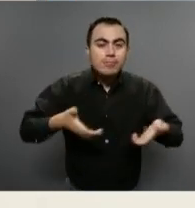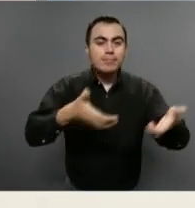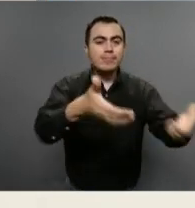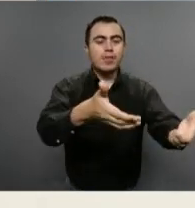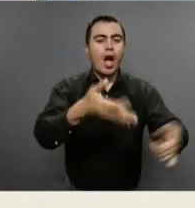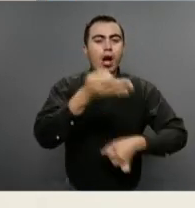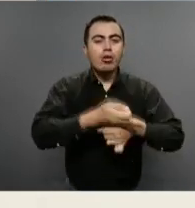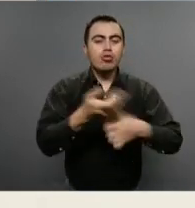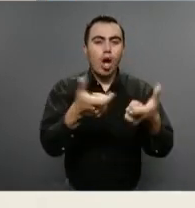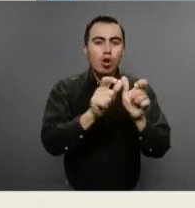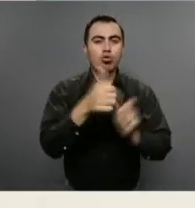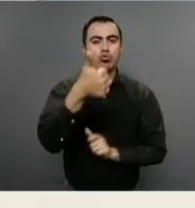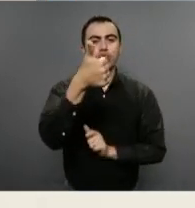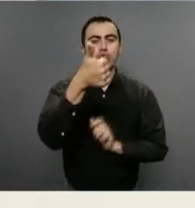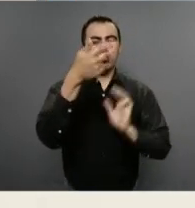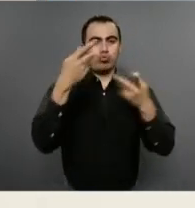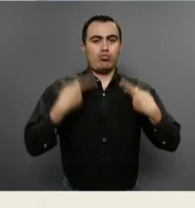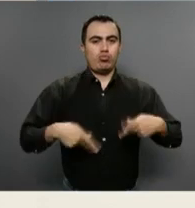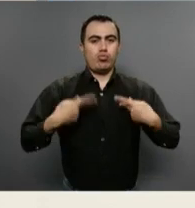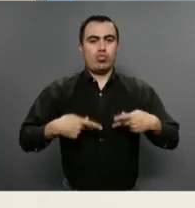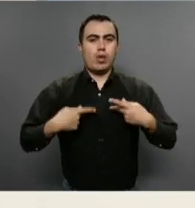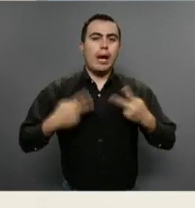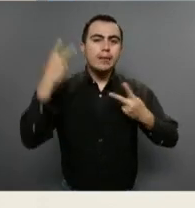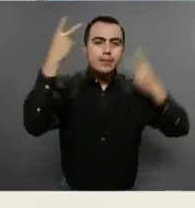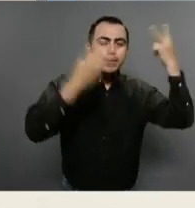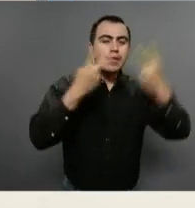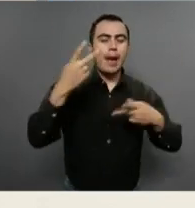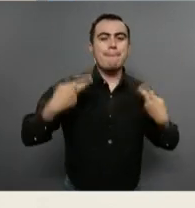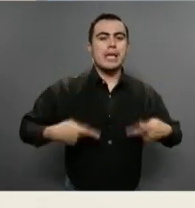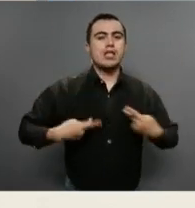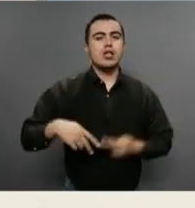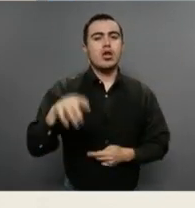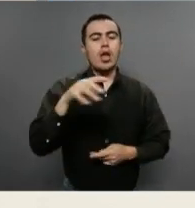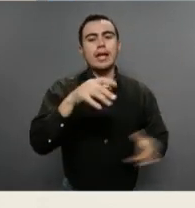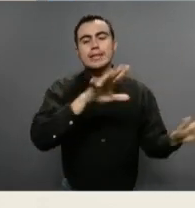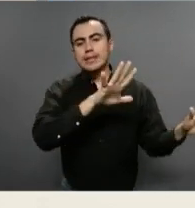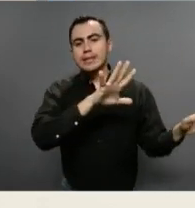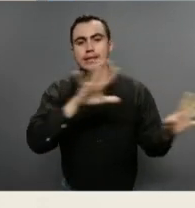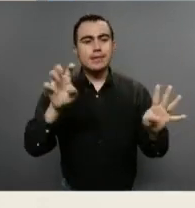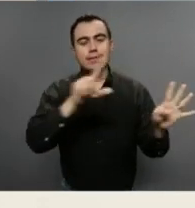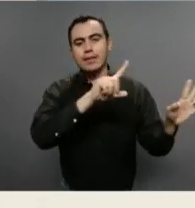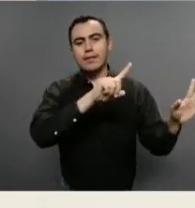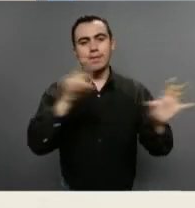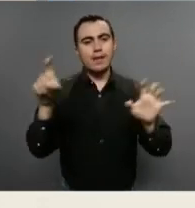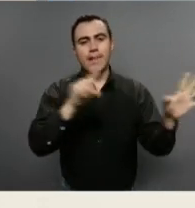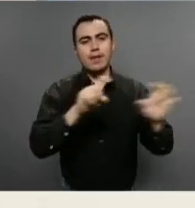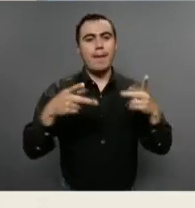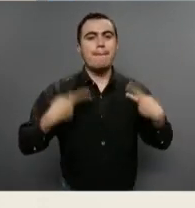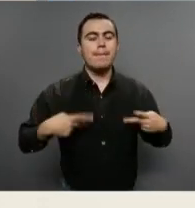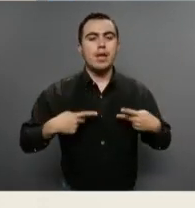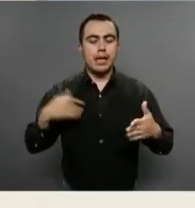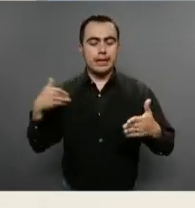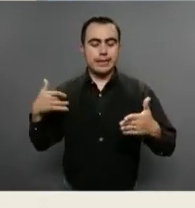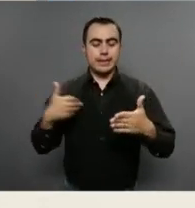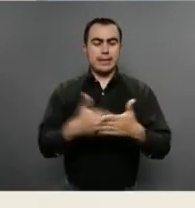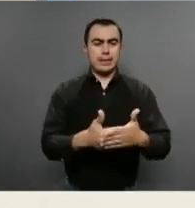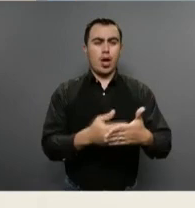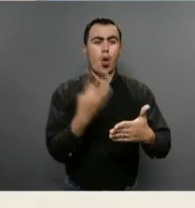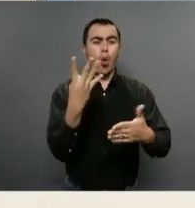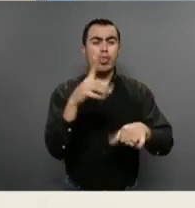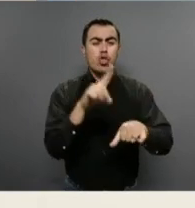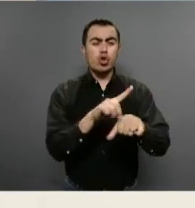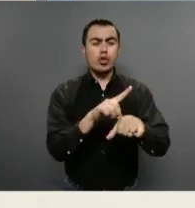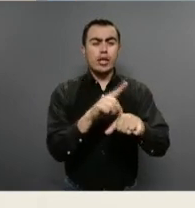gentes que logramos atender a 600 personas en 4 días. O sea, es decir, hay oportunidad de que la estructura de gobierno lo